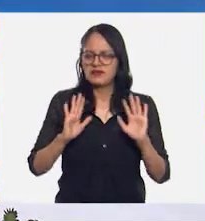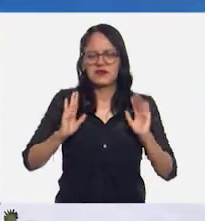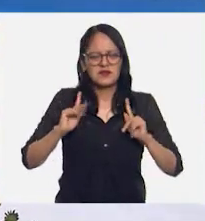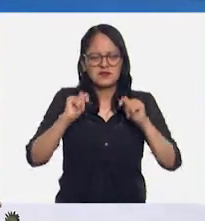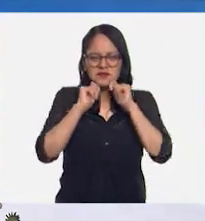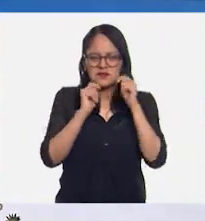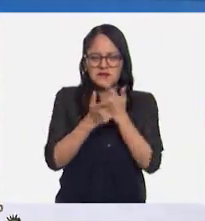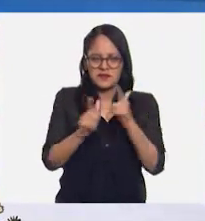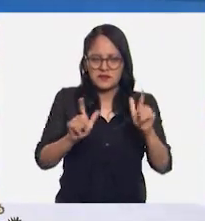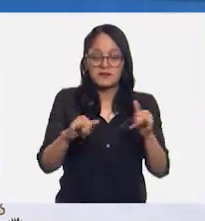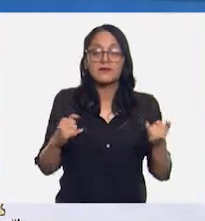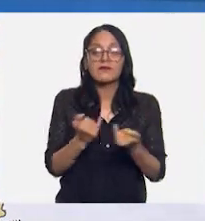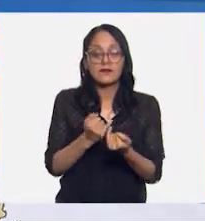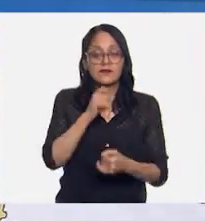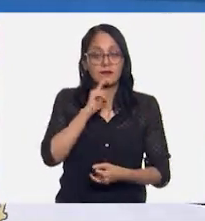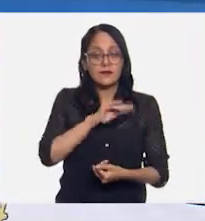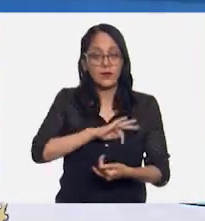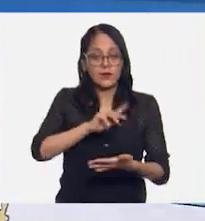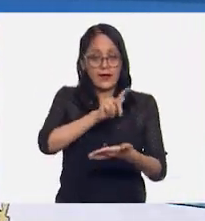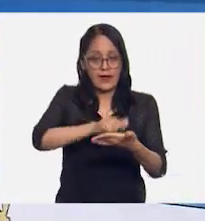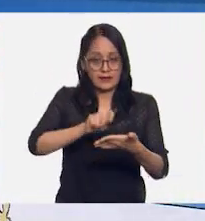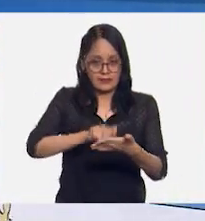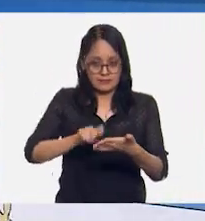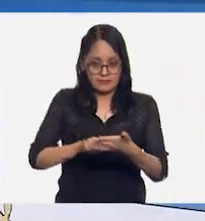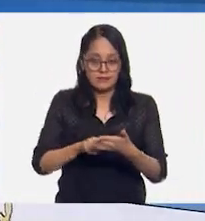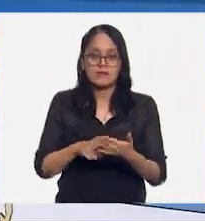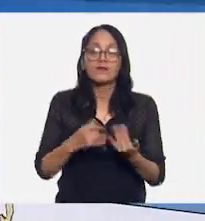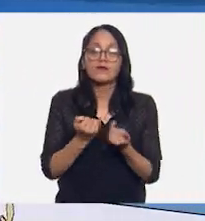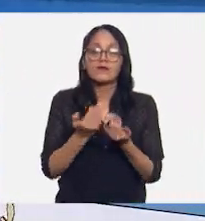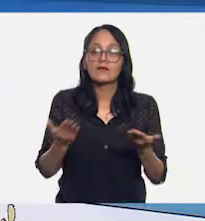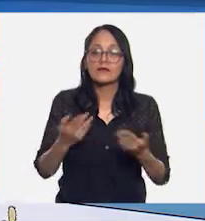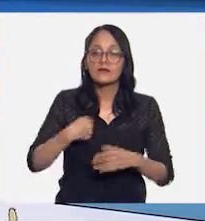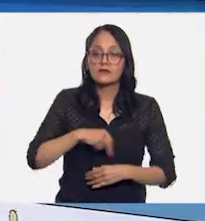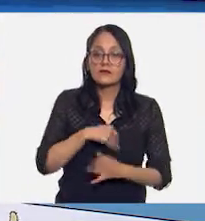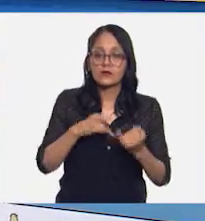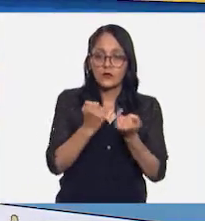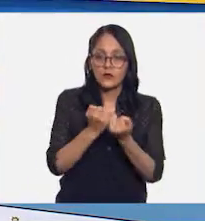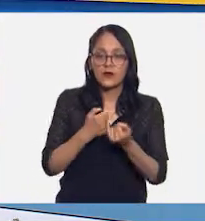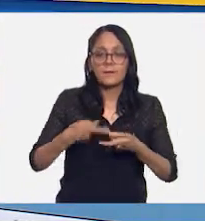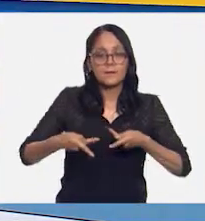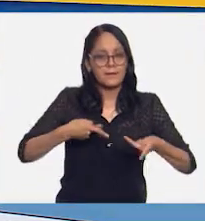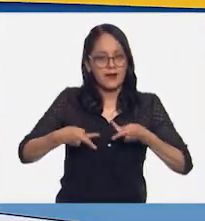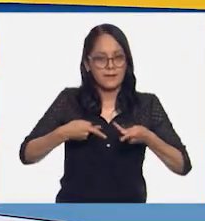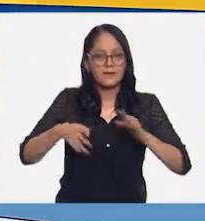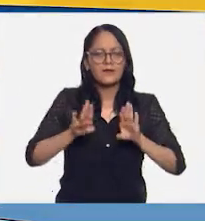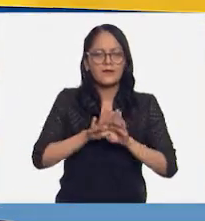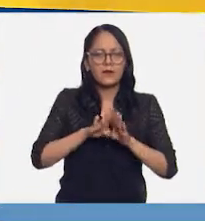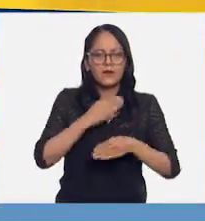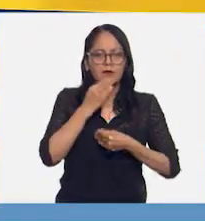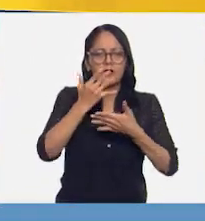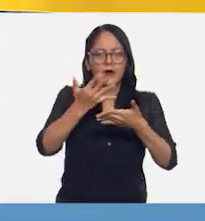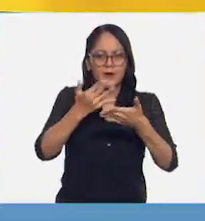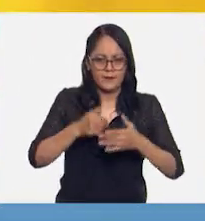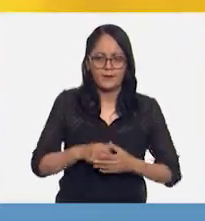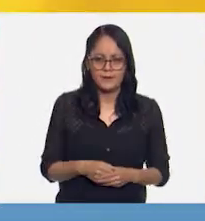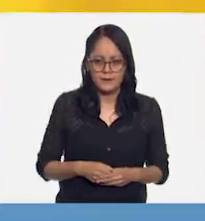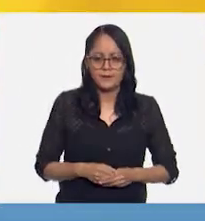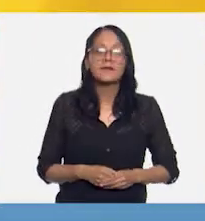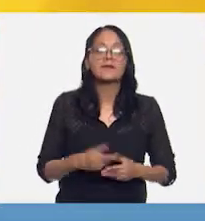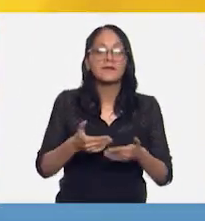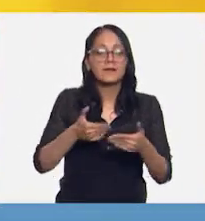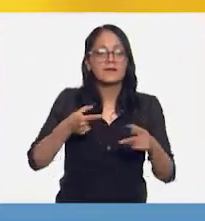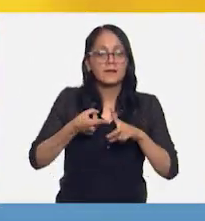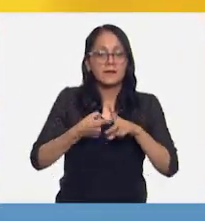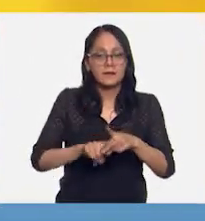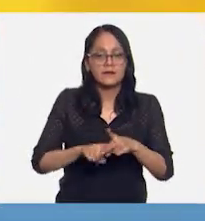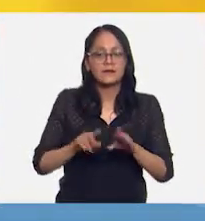también escribirlos. Por ello, a continuación nos centraremos en la planificación de poemas, para lo cual comenzaremos